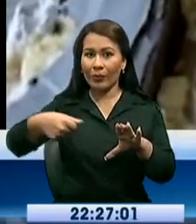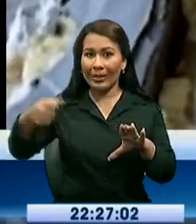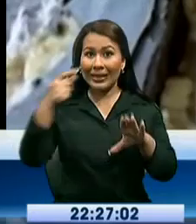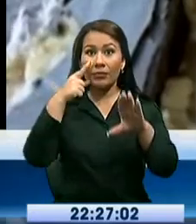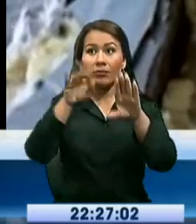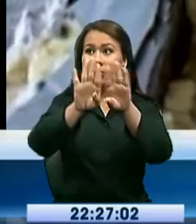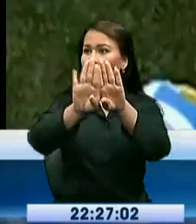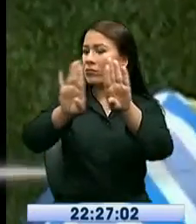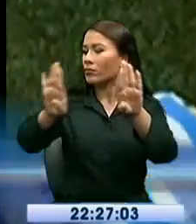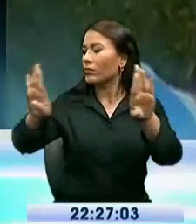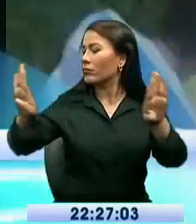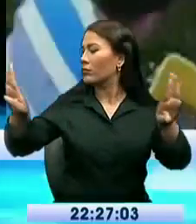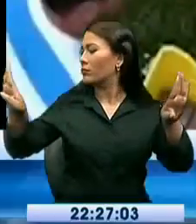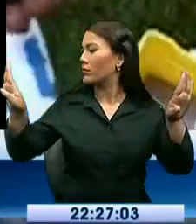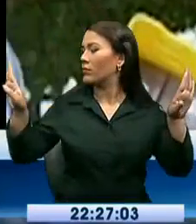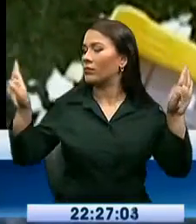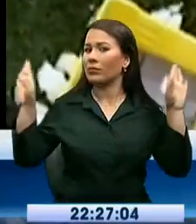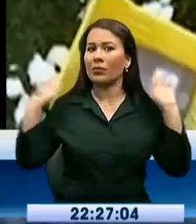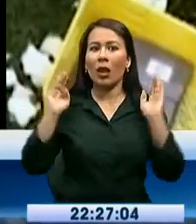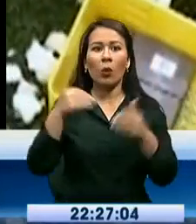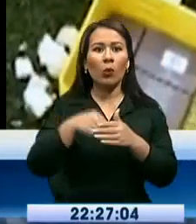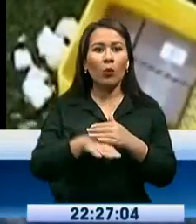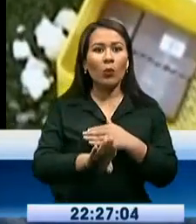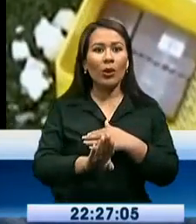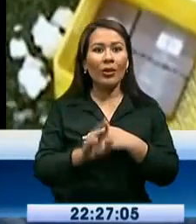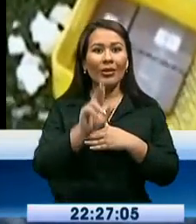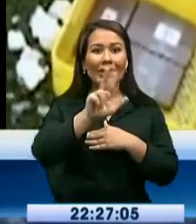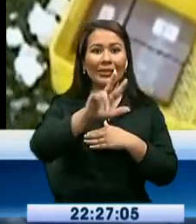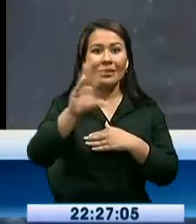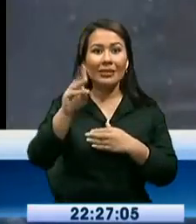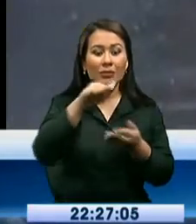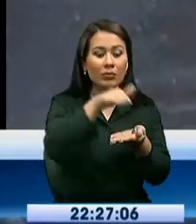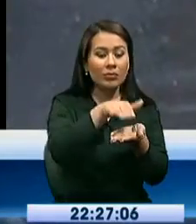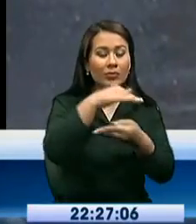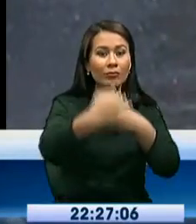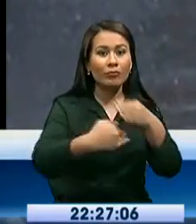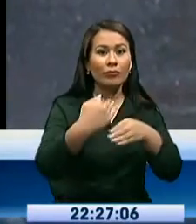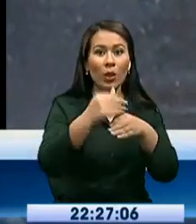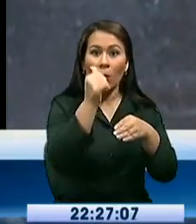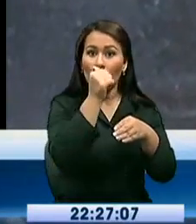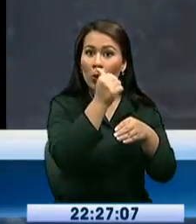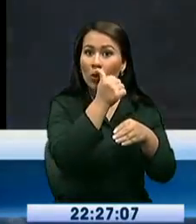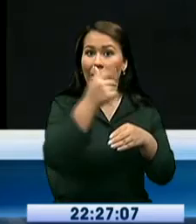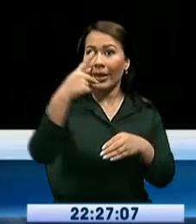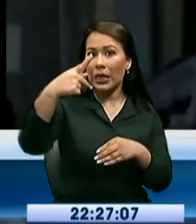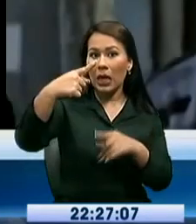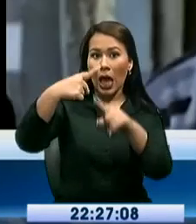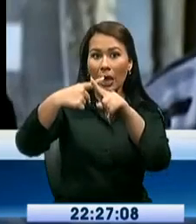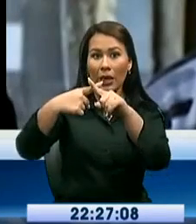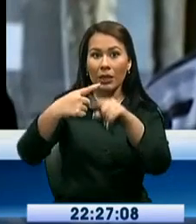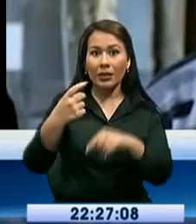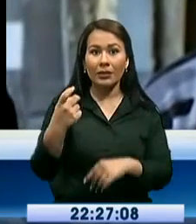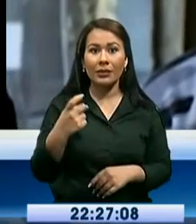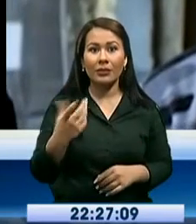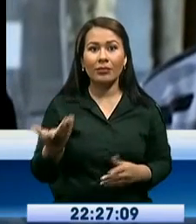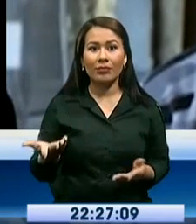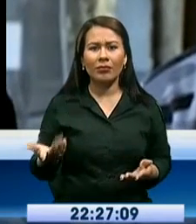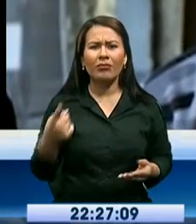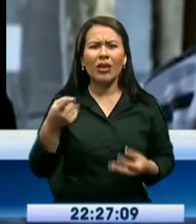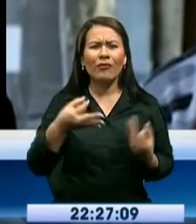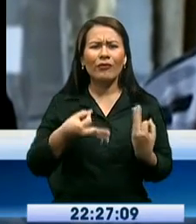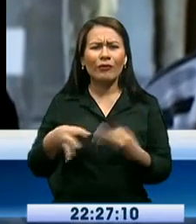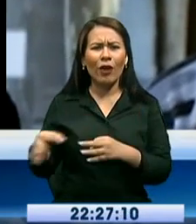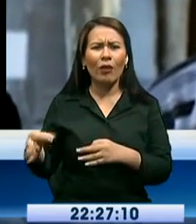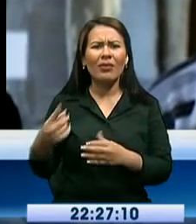se encaletaron cerca de 360 bloques de clorhidrato de cocaína con el logotipo KX. Mecanismos que